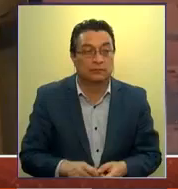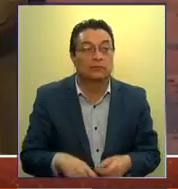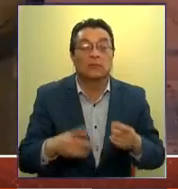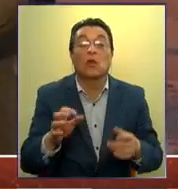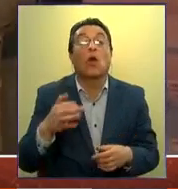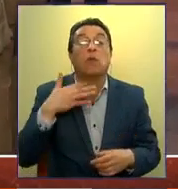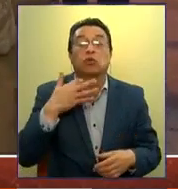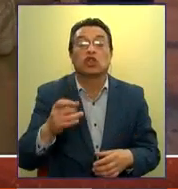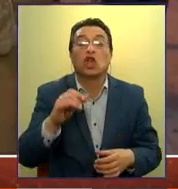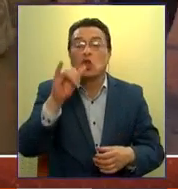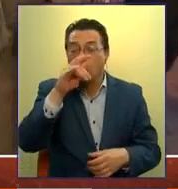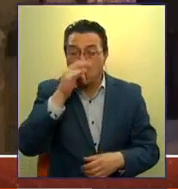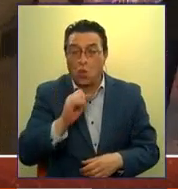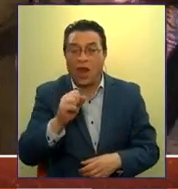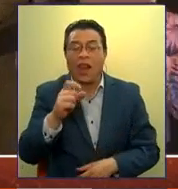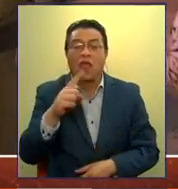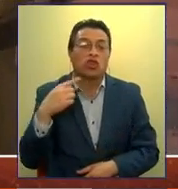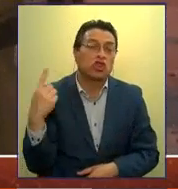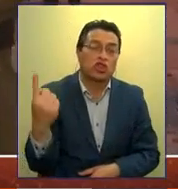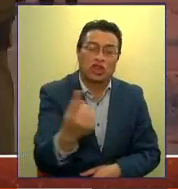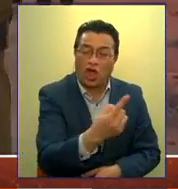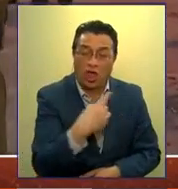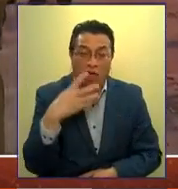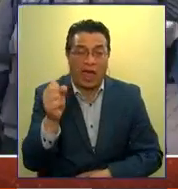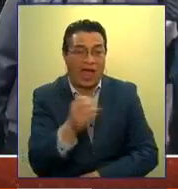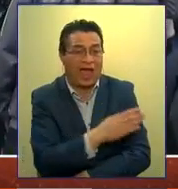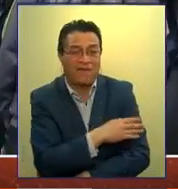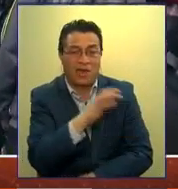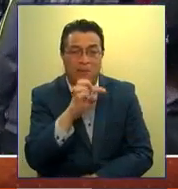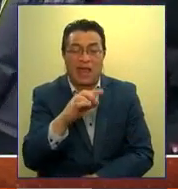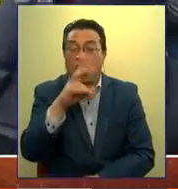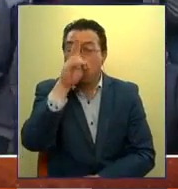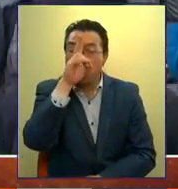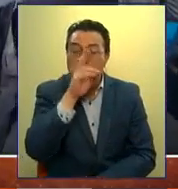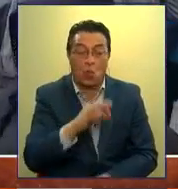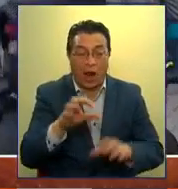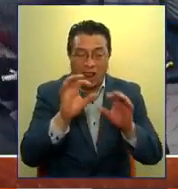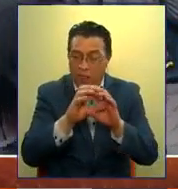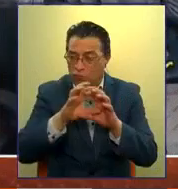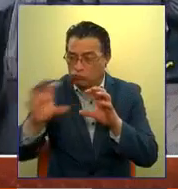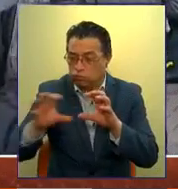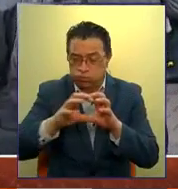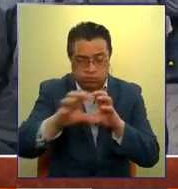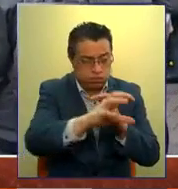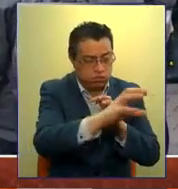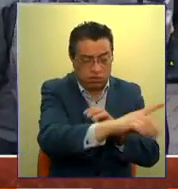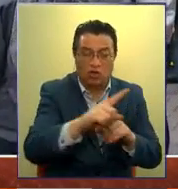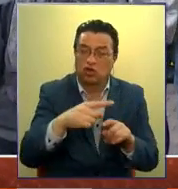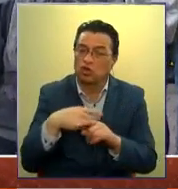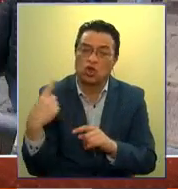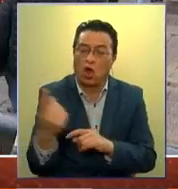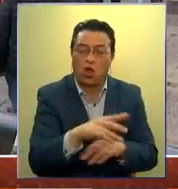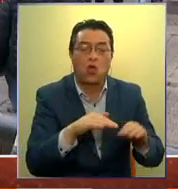único, superintendente, y así quizás muchos de los problemas que hemos visto a lo largo de esta jornada se hubiesen eliminado?